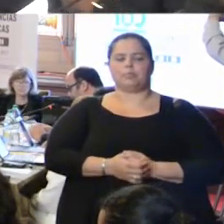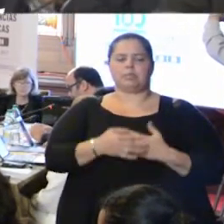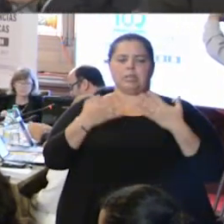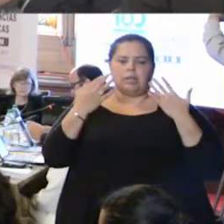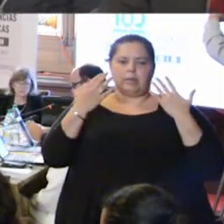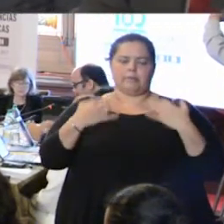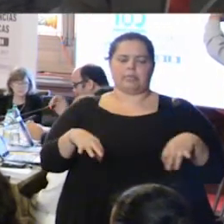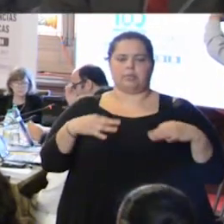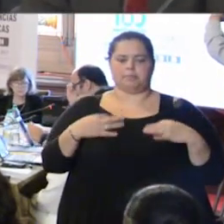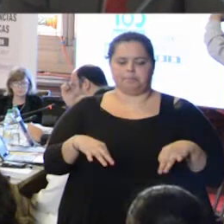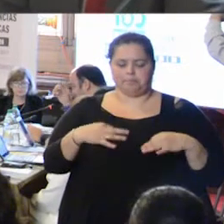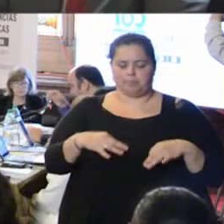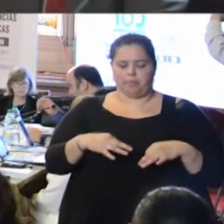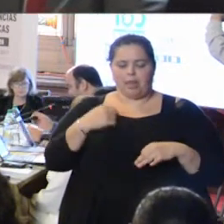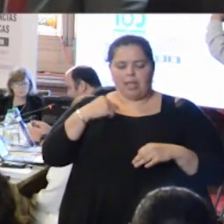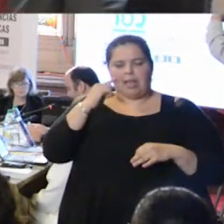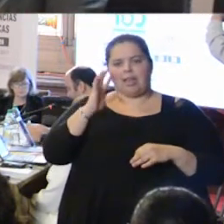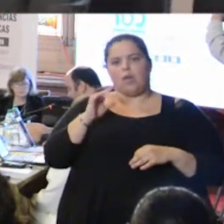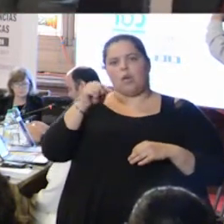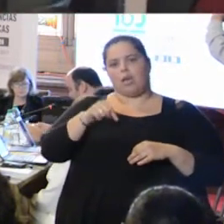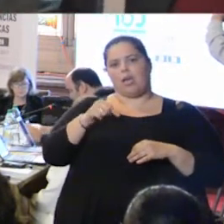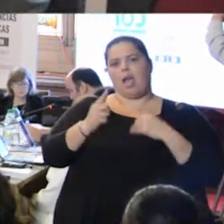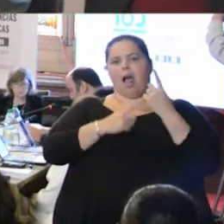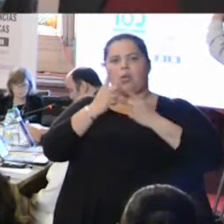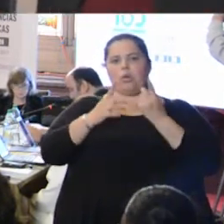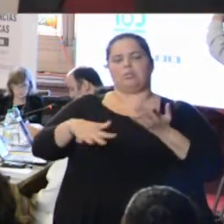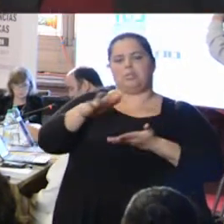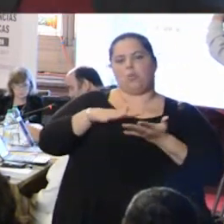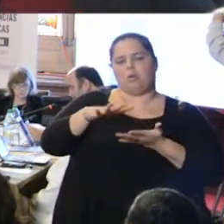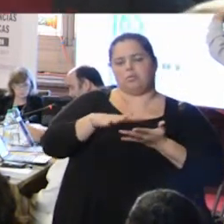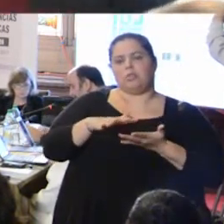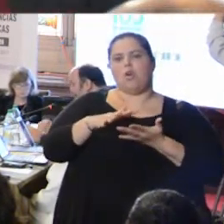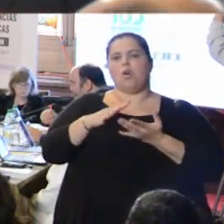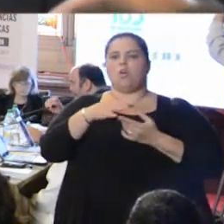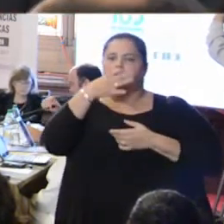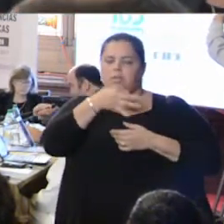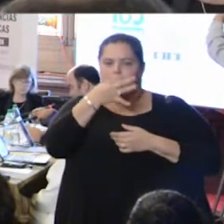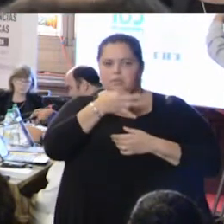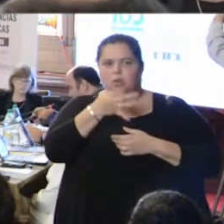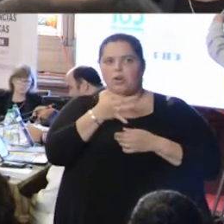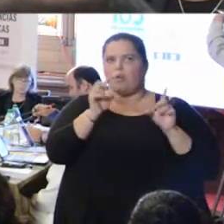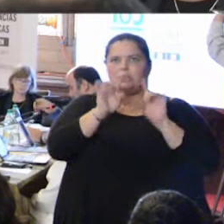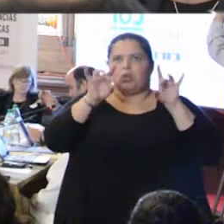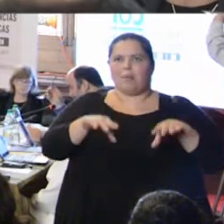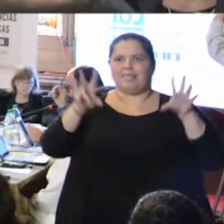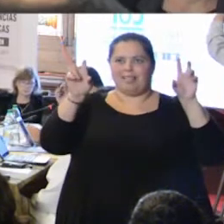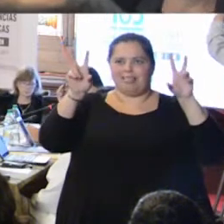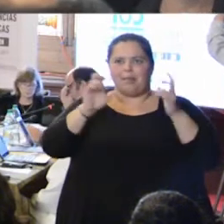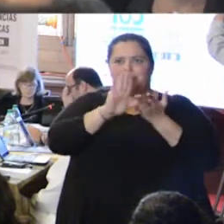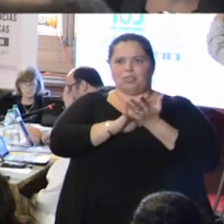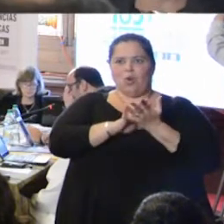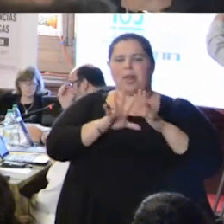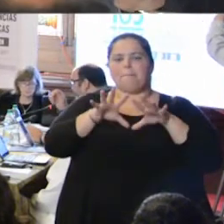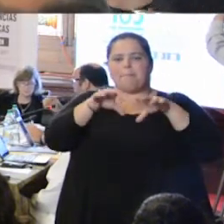efectivamente, creo que en algunas de las situaciones que se mencionan, no solamente está el tema patrimonial de los